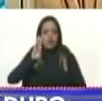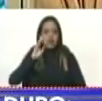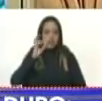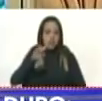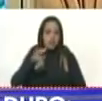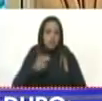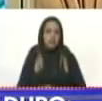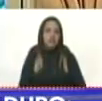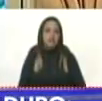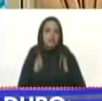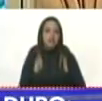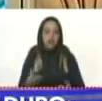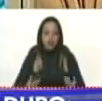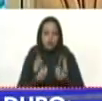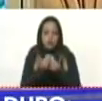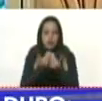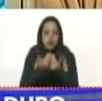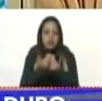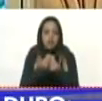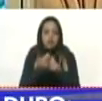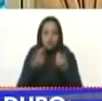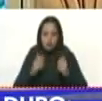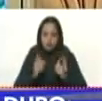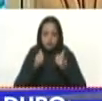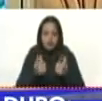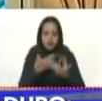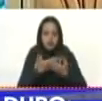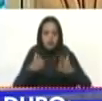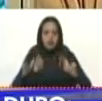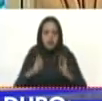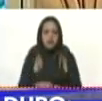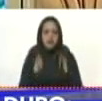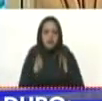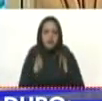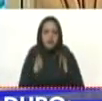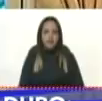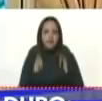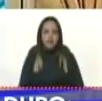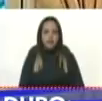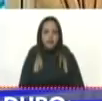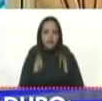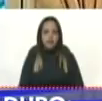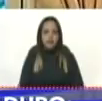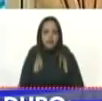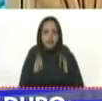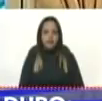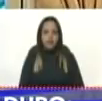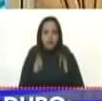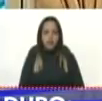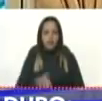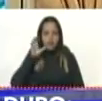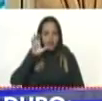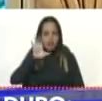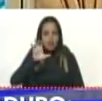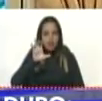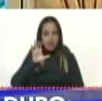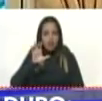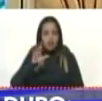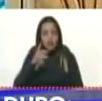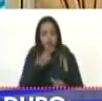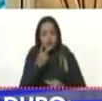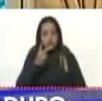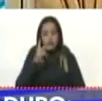a Margot, porque vamos a inaugurar, oído, fíjense ustedes, en Cojedes y en Yaracuy fueron los